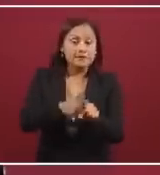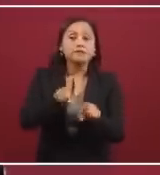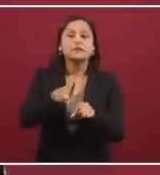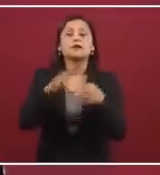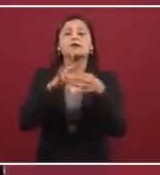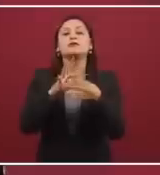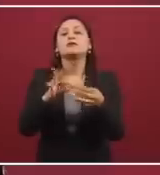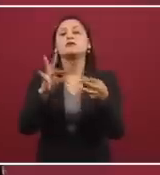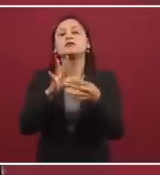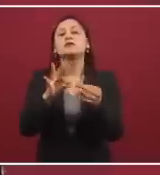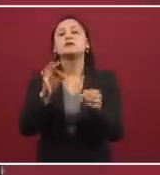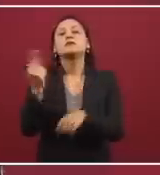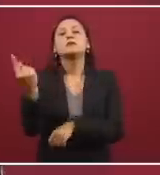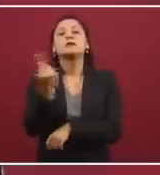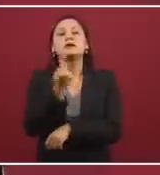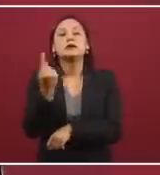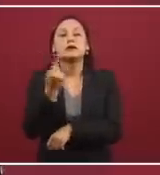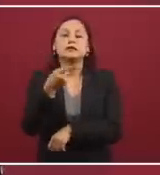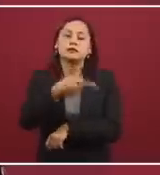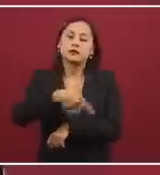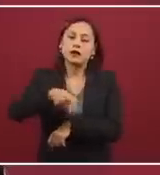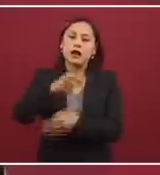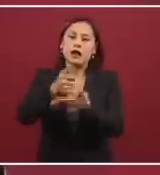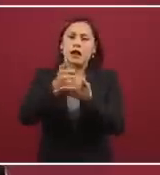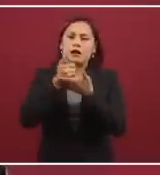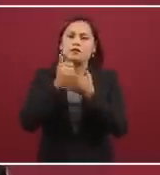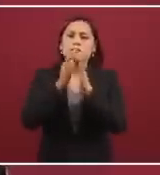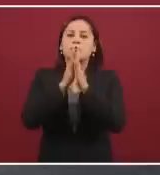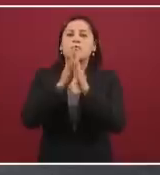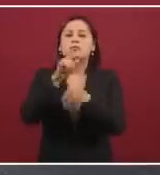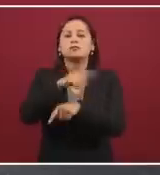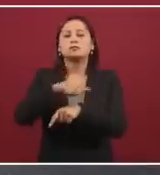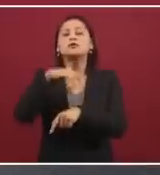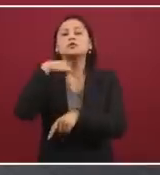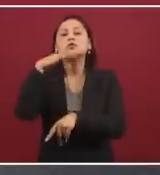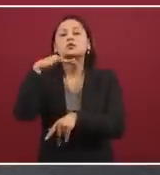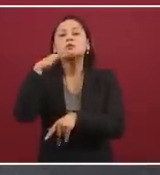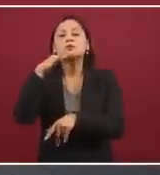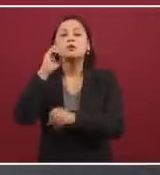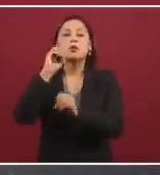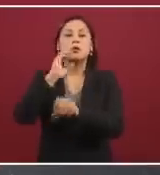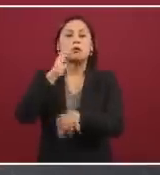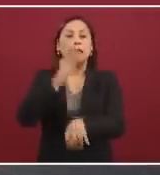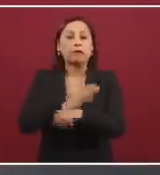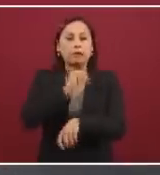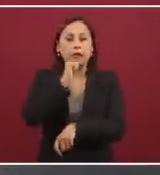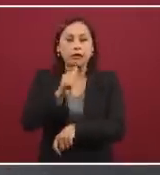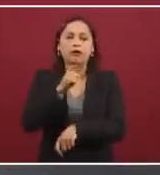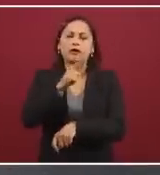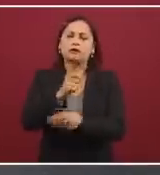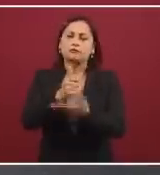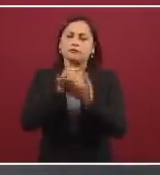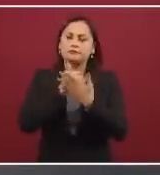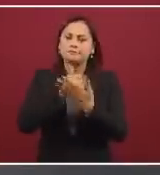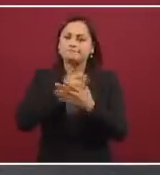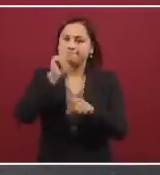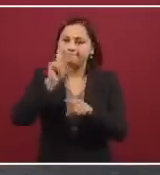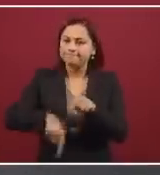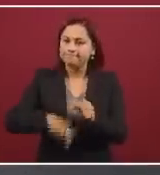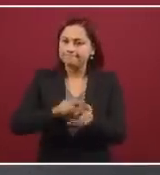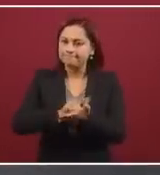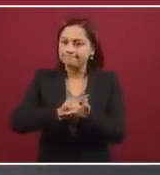de combatir la corrupción y la impunidad y me atrevo a hacerlo